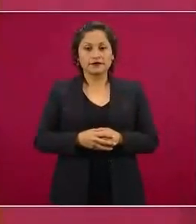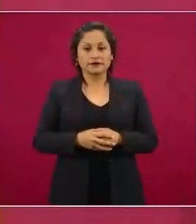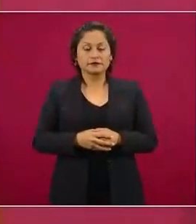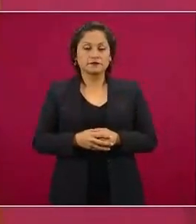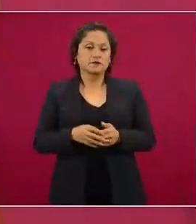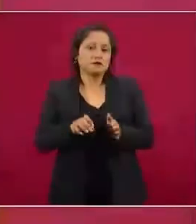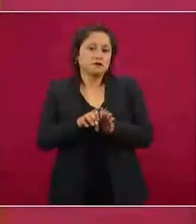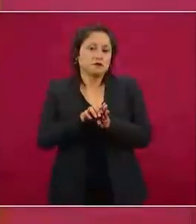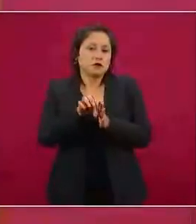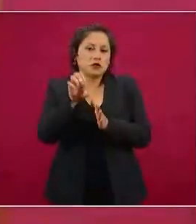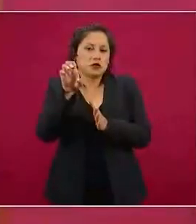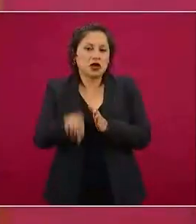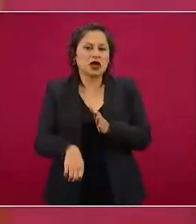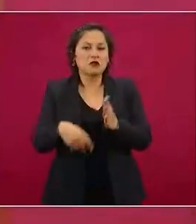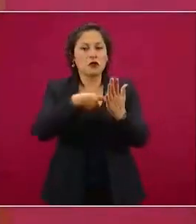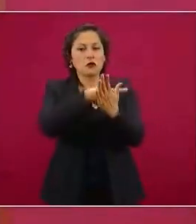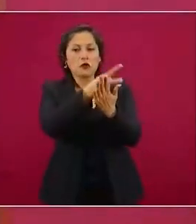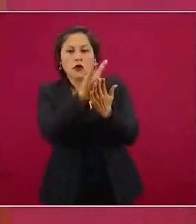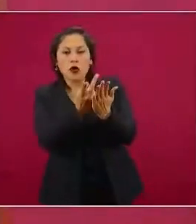programas de vivienda